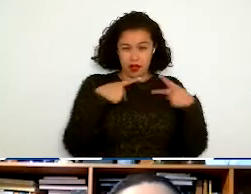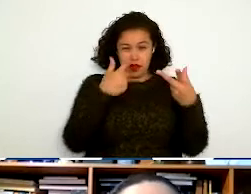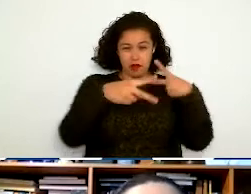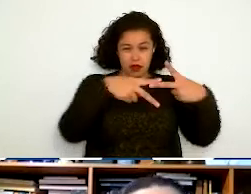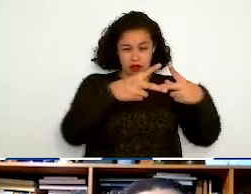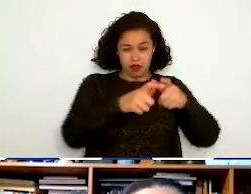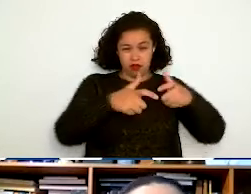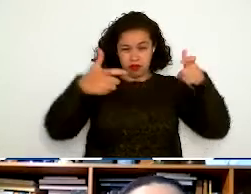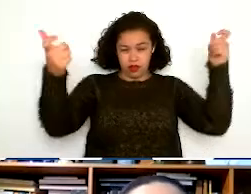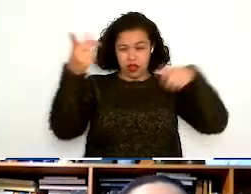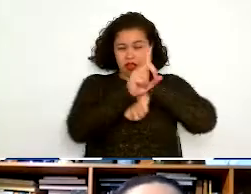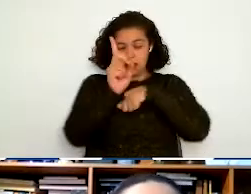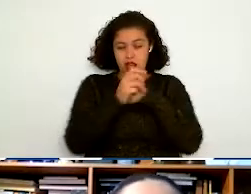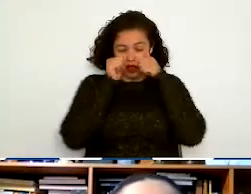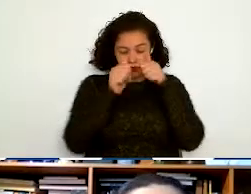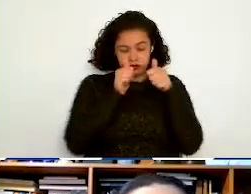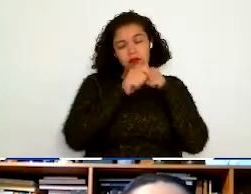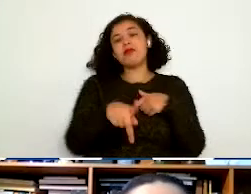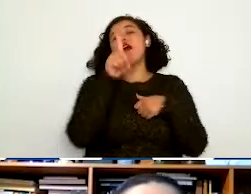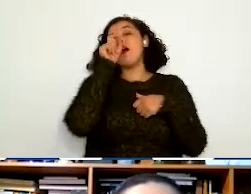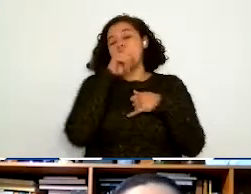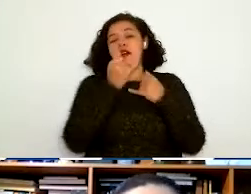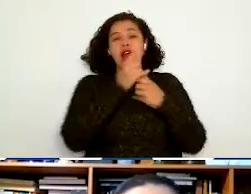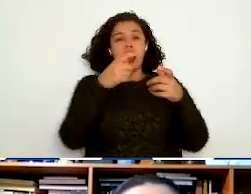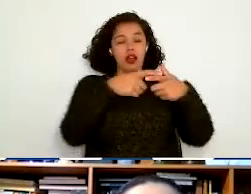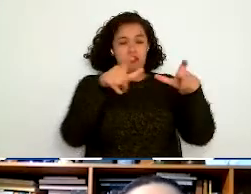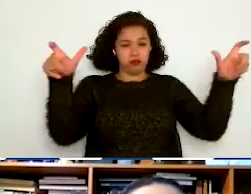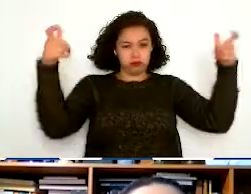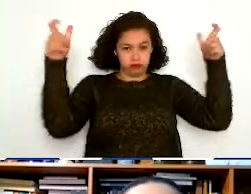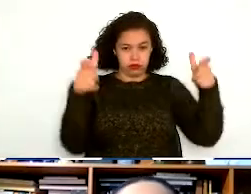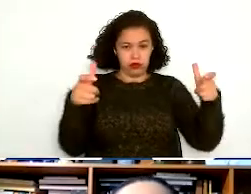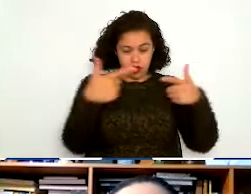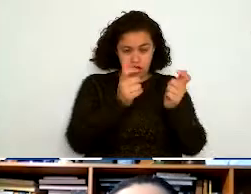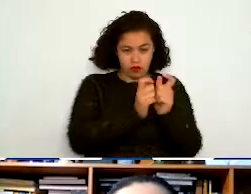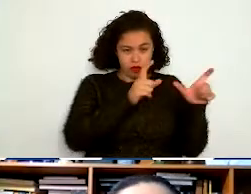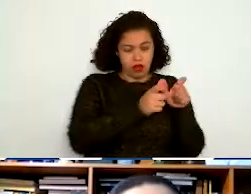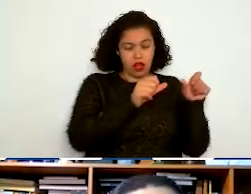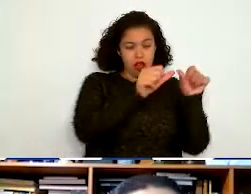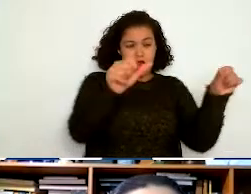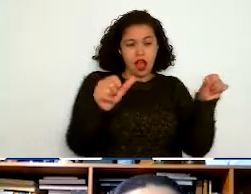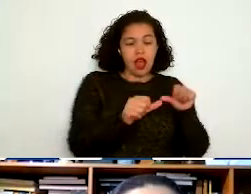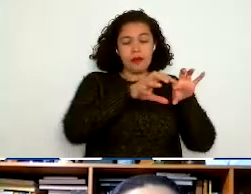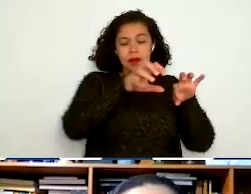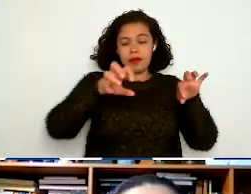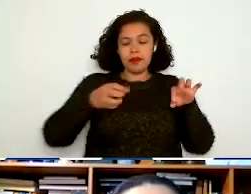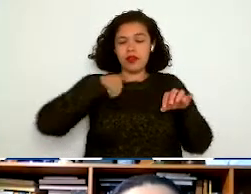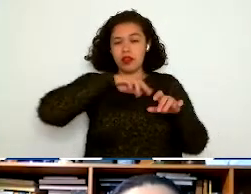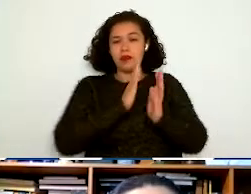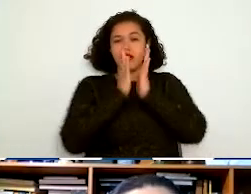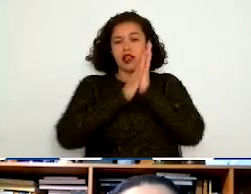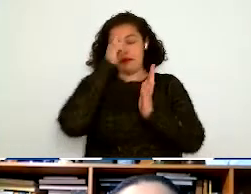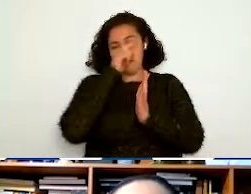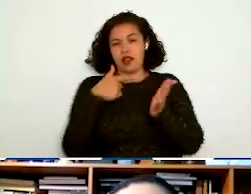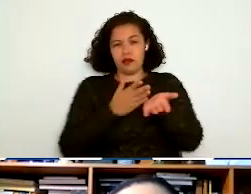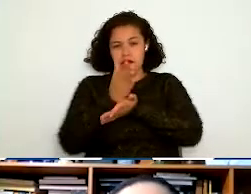los días, pero también hay una gran variedad de áreas donde ustedes intervienen y de problemáticas sociales en las que inciden, además